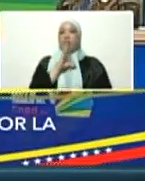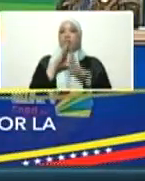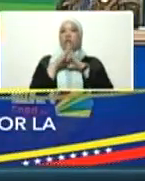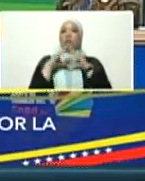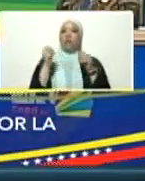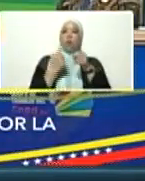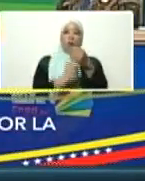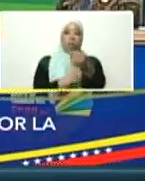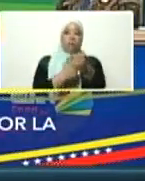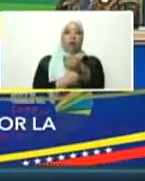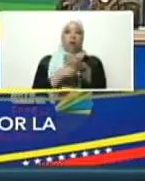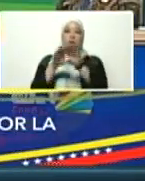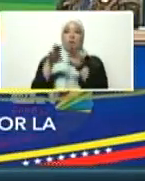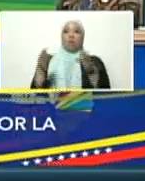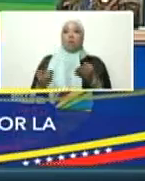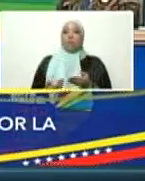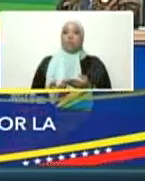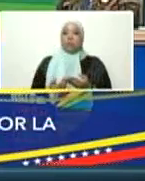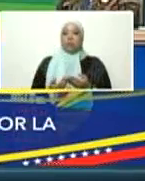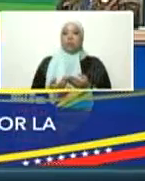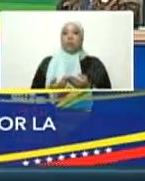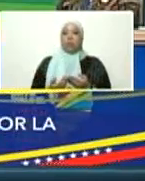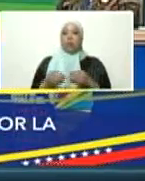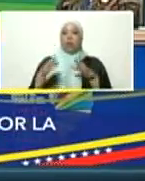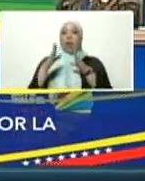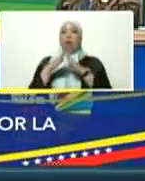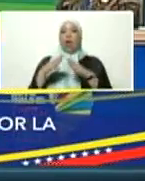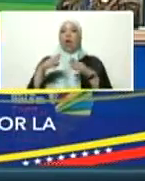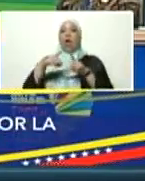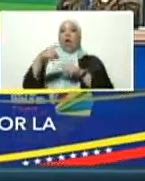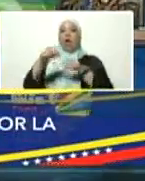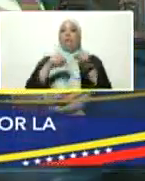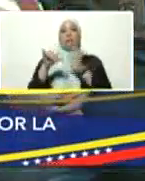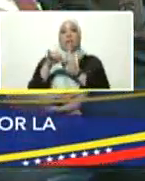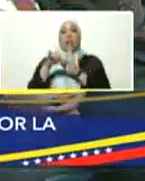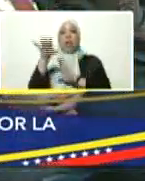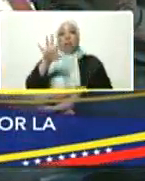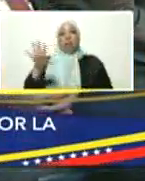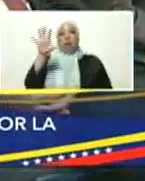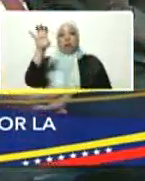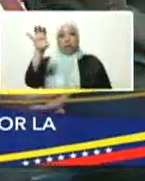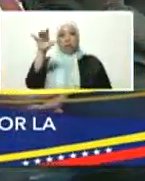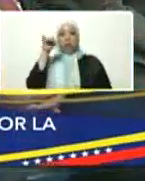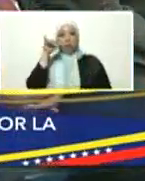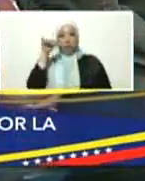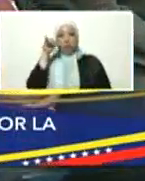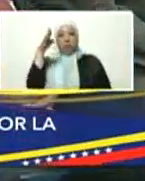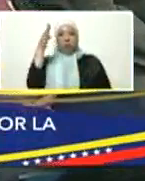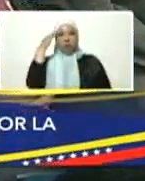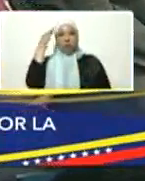del mundo, de China, de Rusia, de Corea, de Nicaragua, ustedes traen